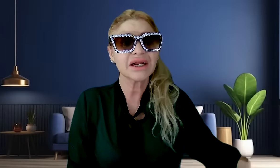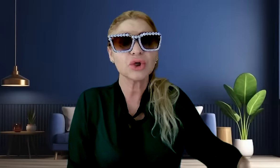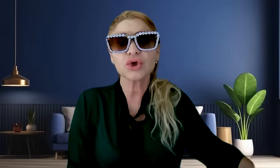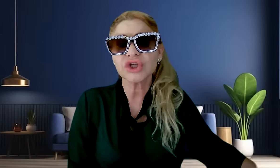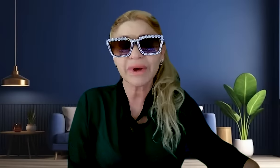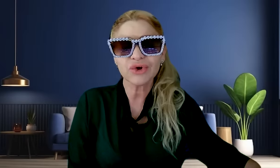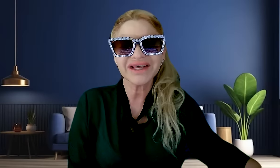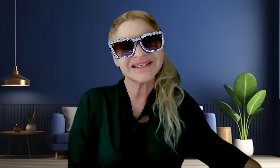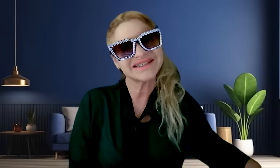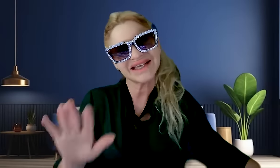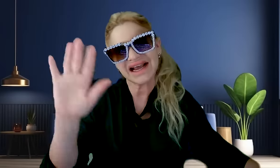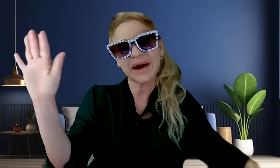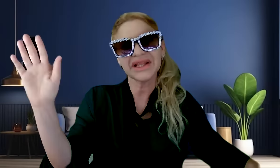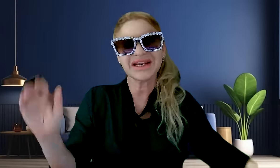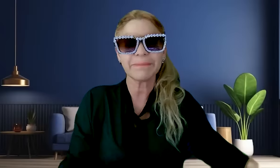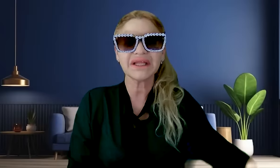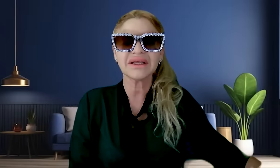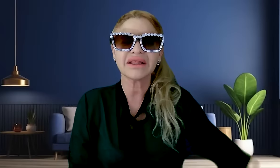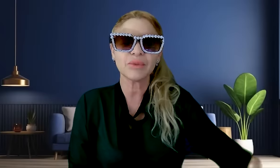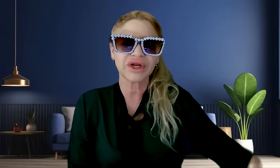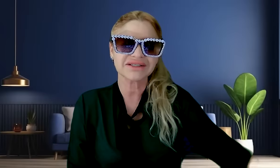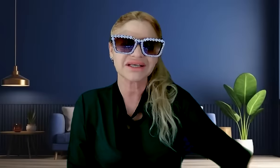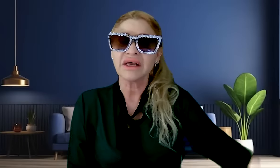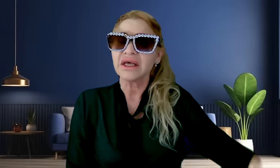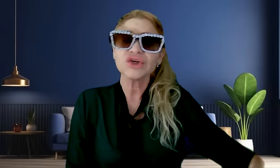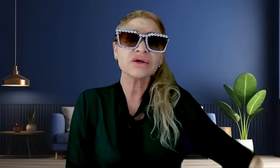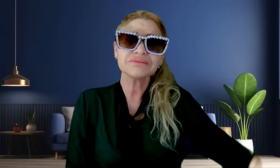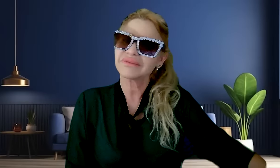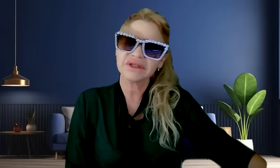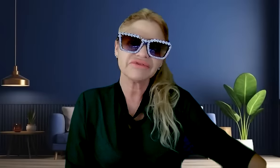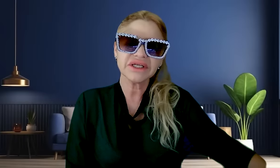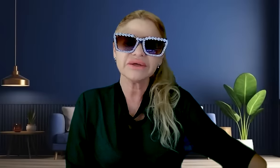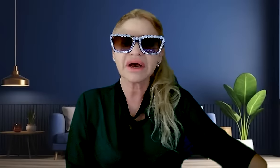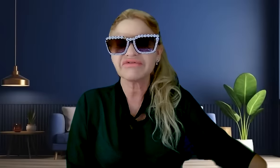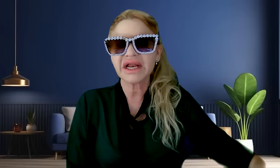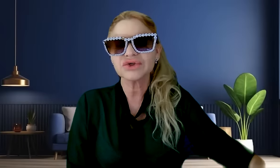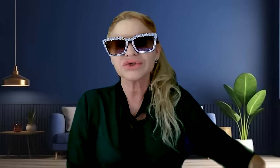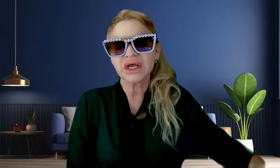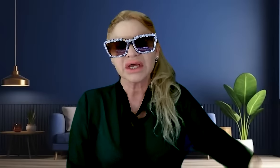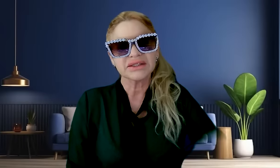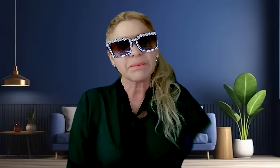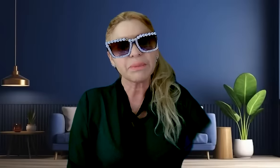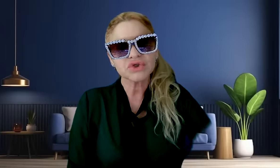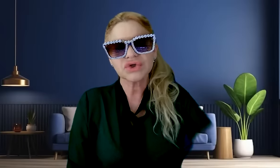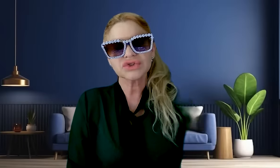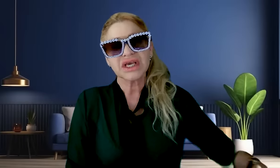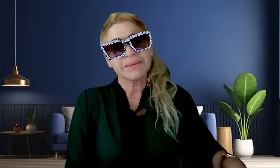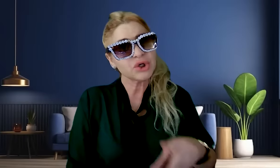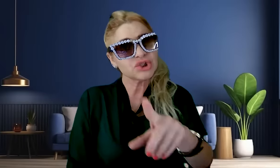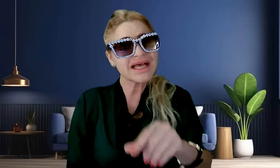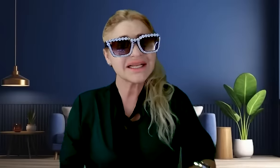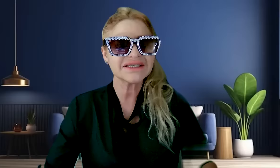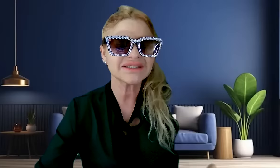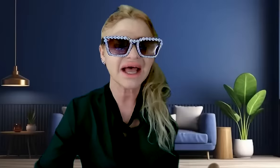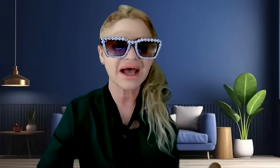si ganan los conservadores, se acaba de repente la democracia. Son, en definitiva, falsos, tramposos,